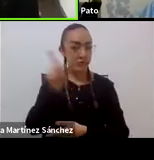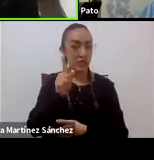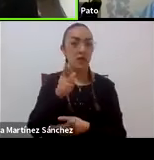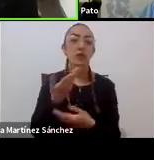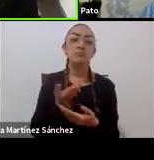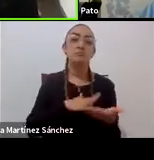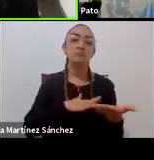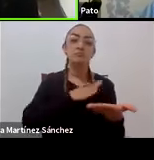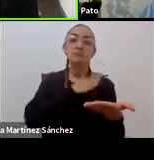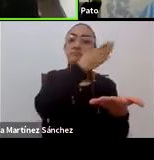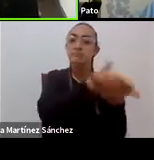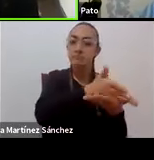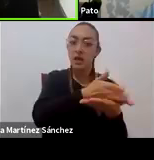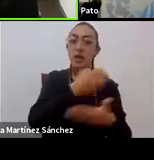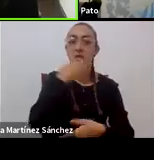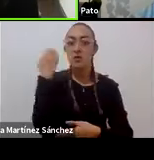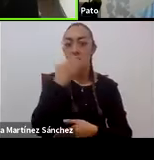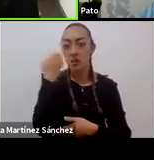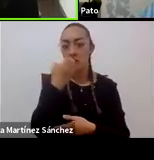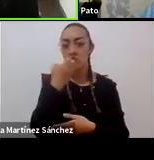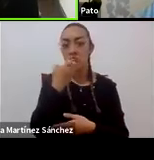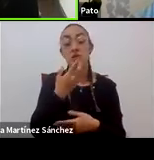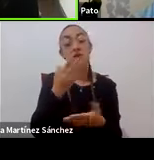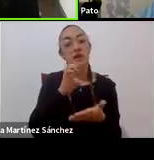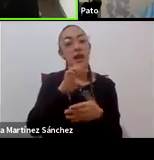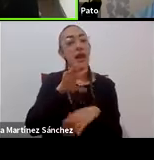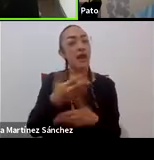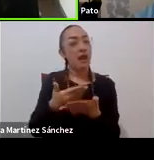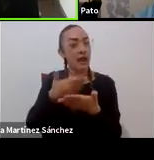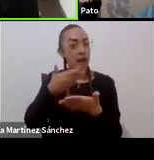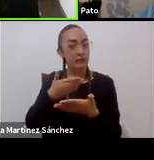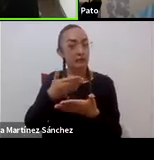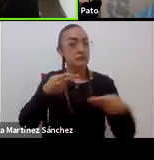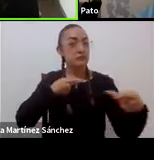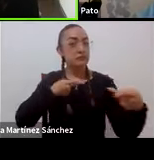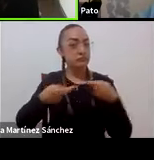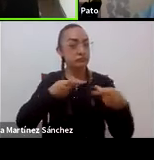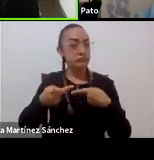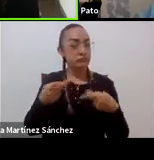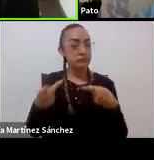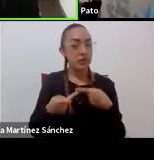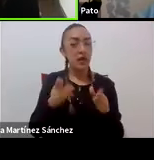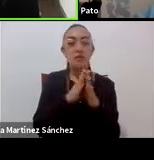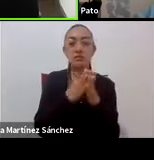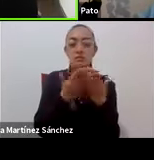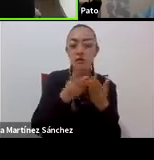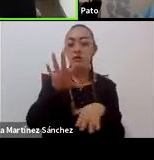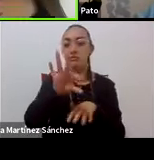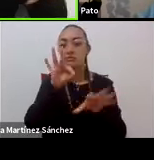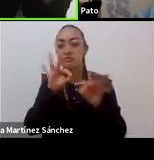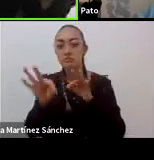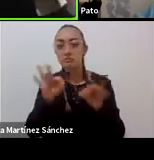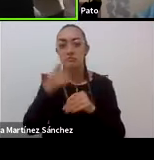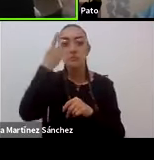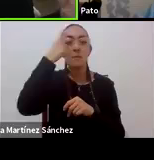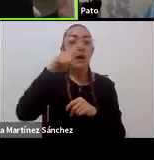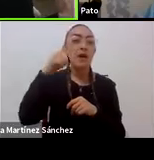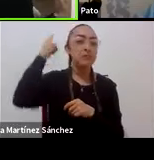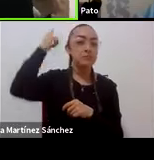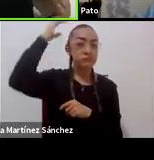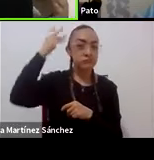una dinámica de lectura con textos previamente elegidos para detonar conversaciones y reflexiones sobre todo esto que acabamos